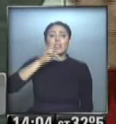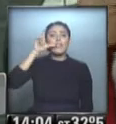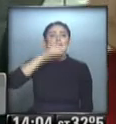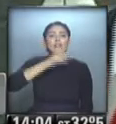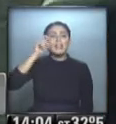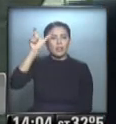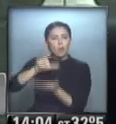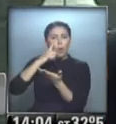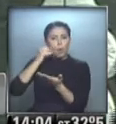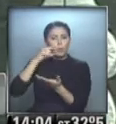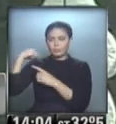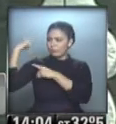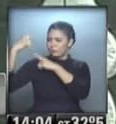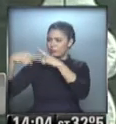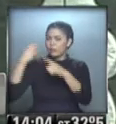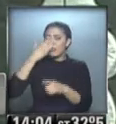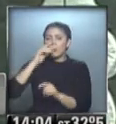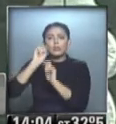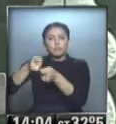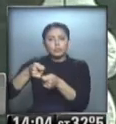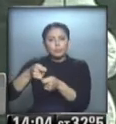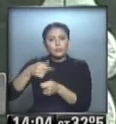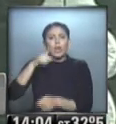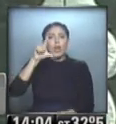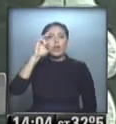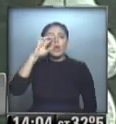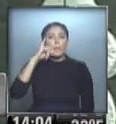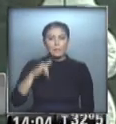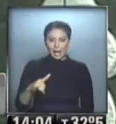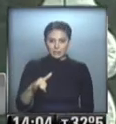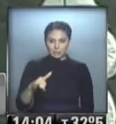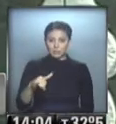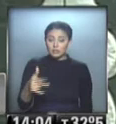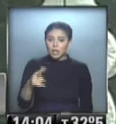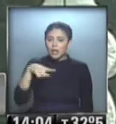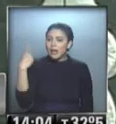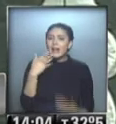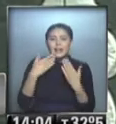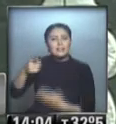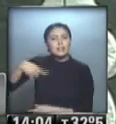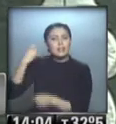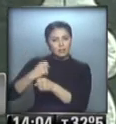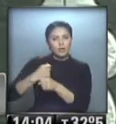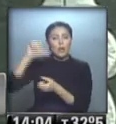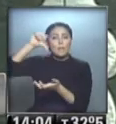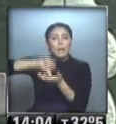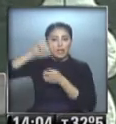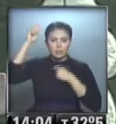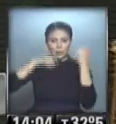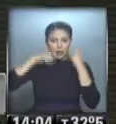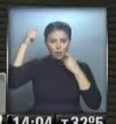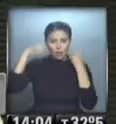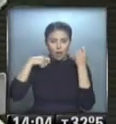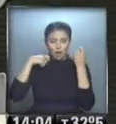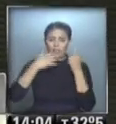Francia, continuada luego por el mariscal Francisco Solano López, habían convertido al Paraguay en